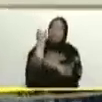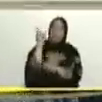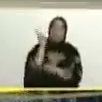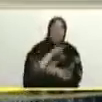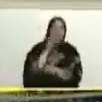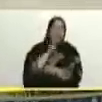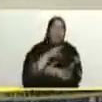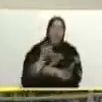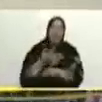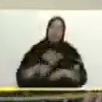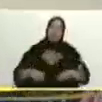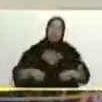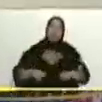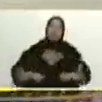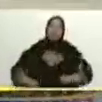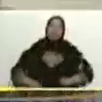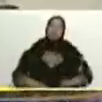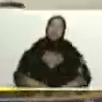Leales siempre,